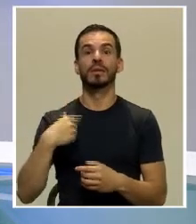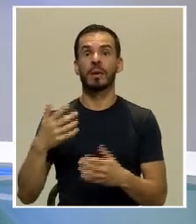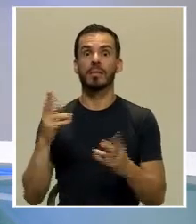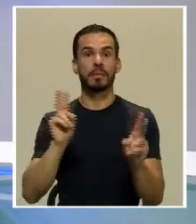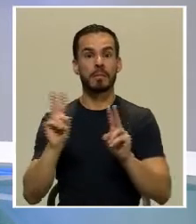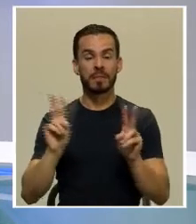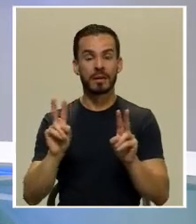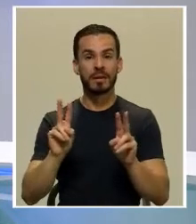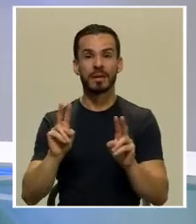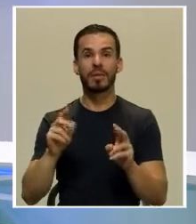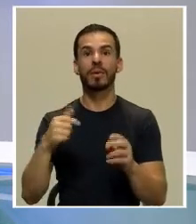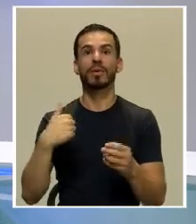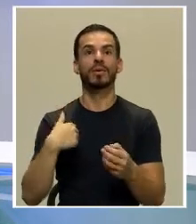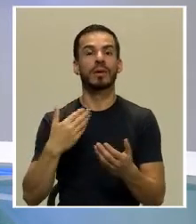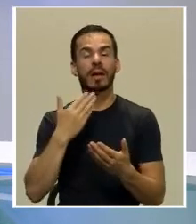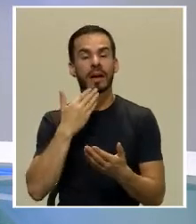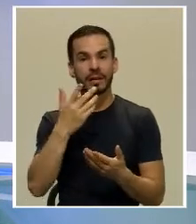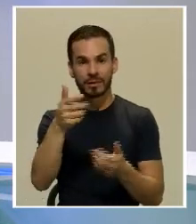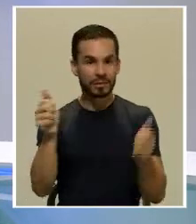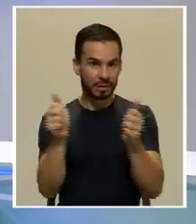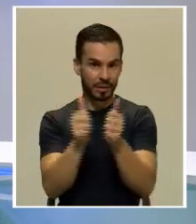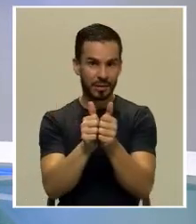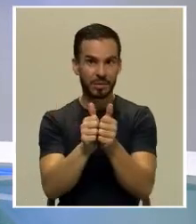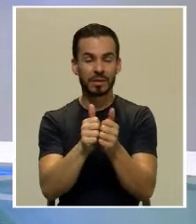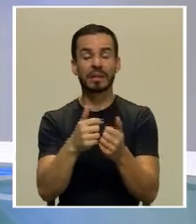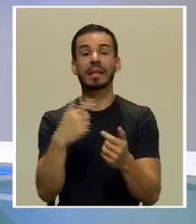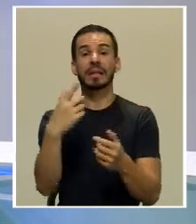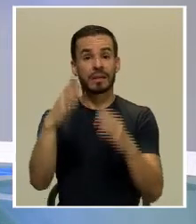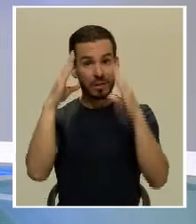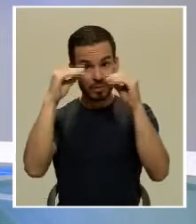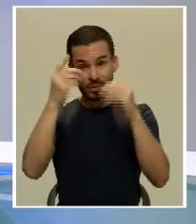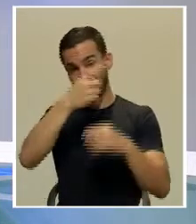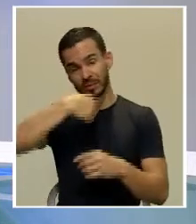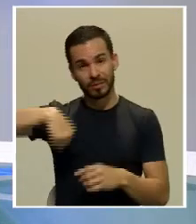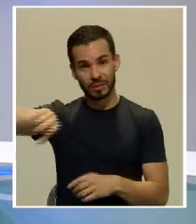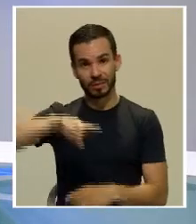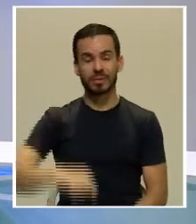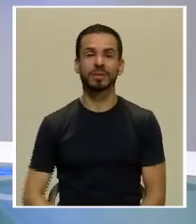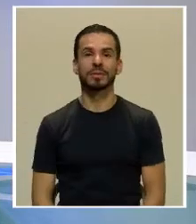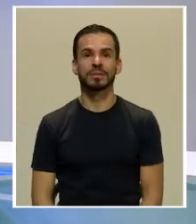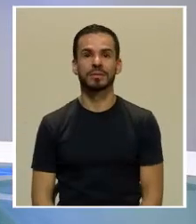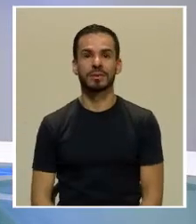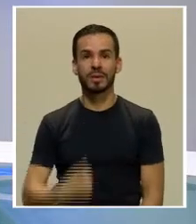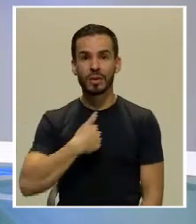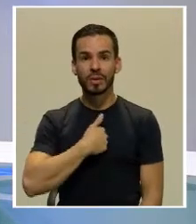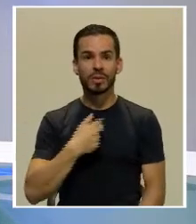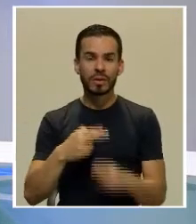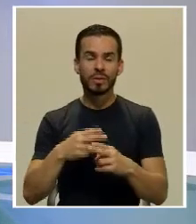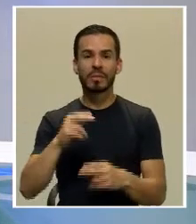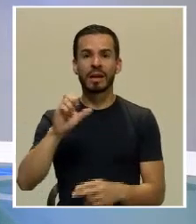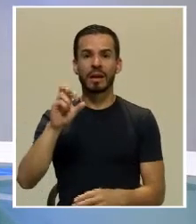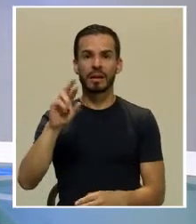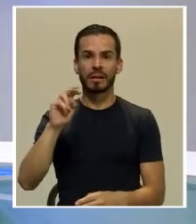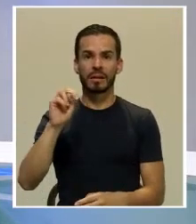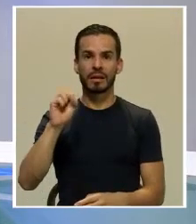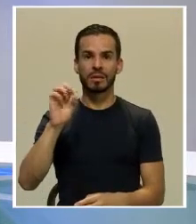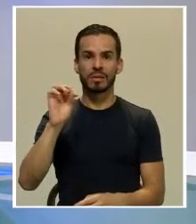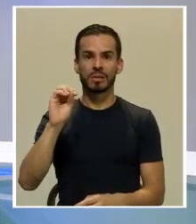vivo. Les agradecemos que nos acompañen y que se informen con nosotros. Soy Ernesto